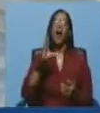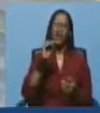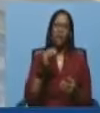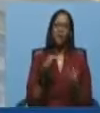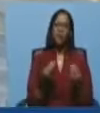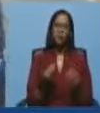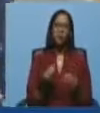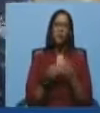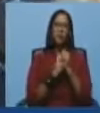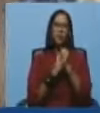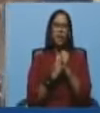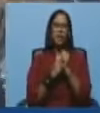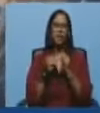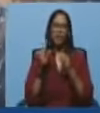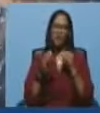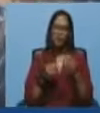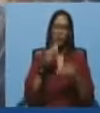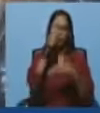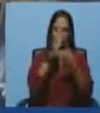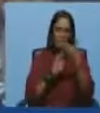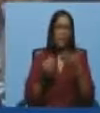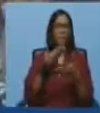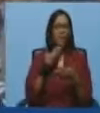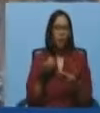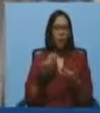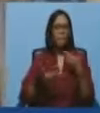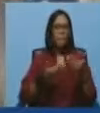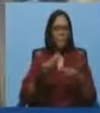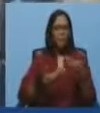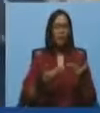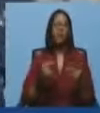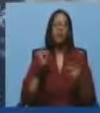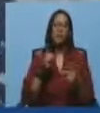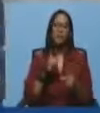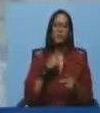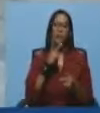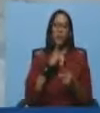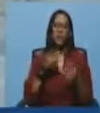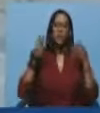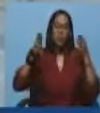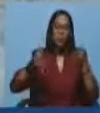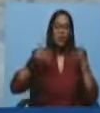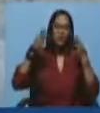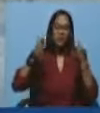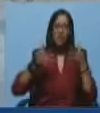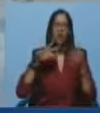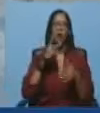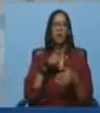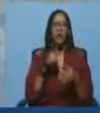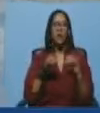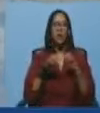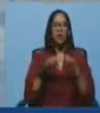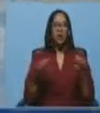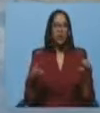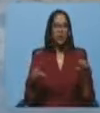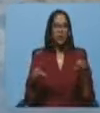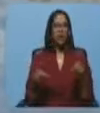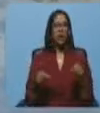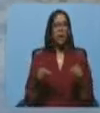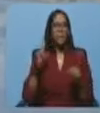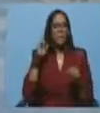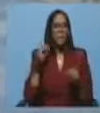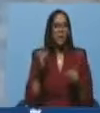están permanentemente hablando de este tema, pero eso se tiene que transformar en una política formativa, una política educativa para